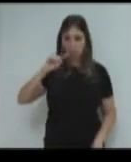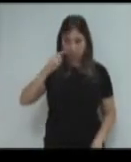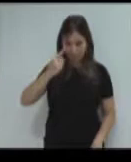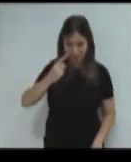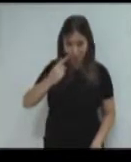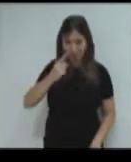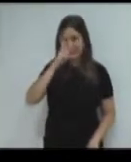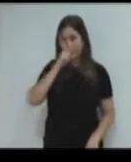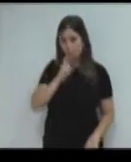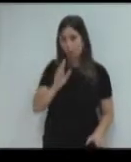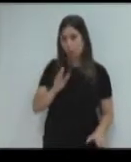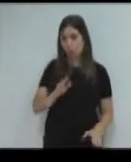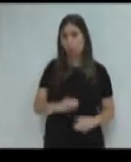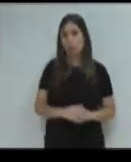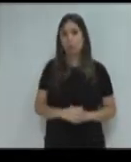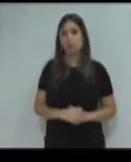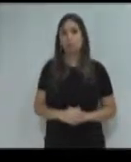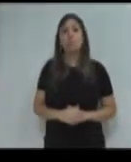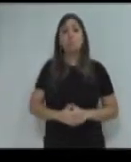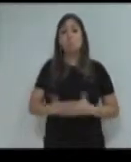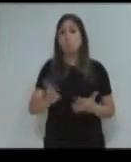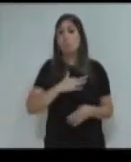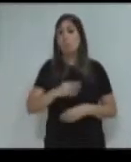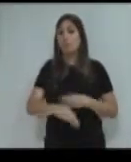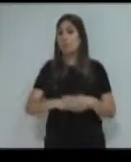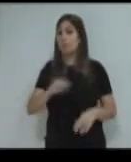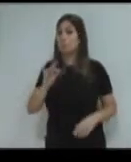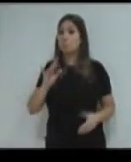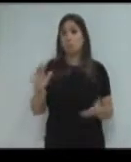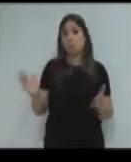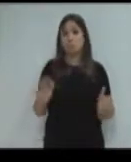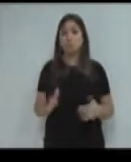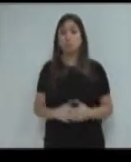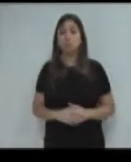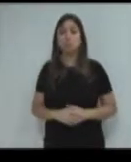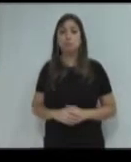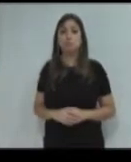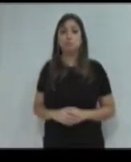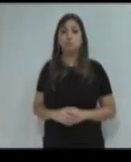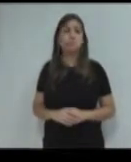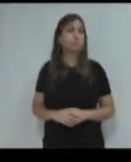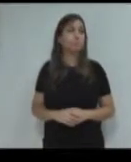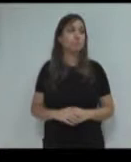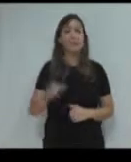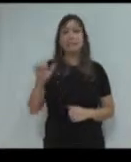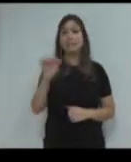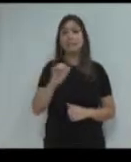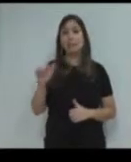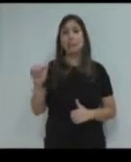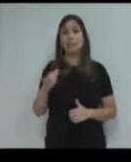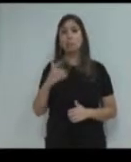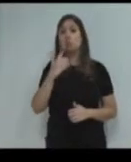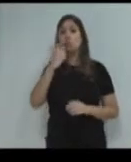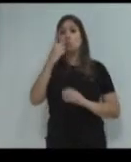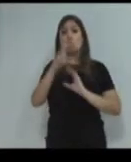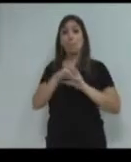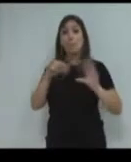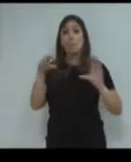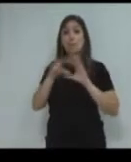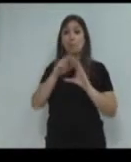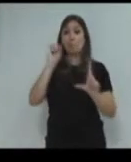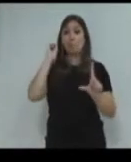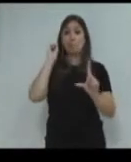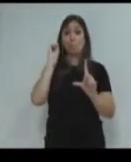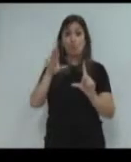recordar, no, pero se puede hacer más o menos. Ujú. Y después si incrustas un vídeo, tienes